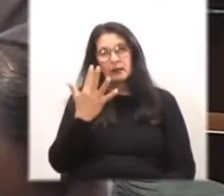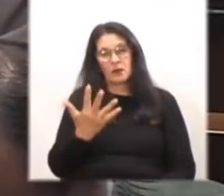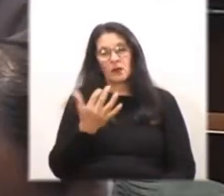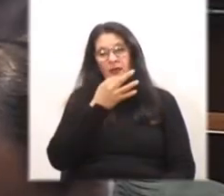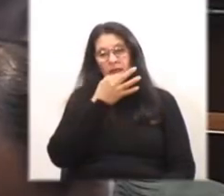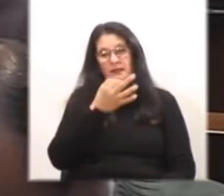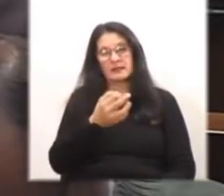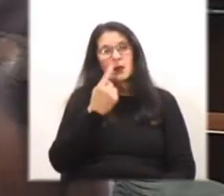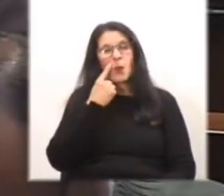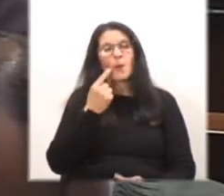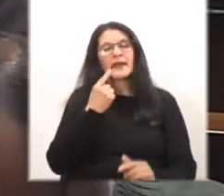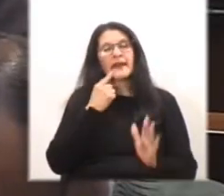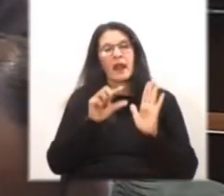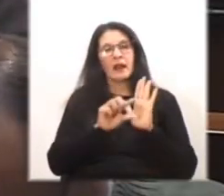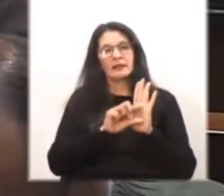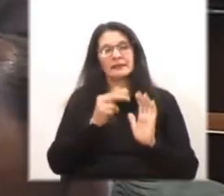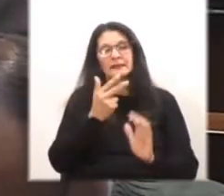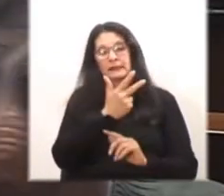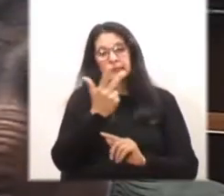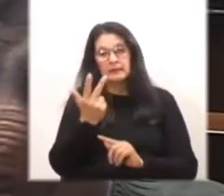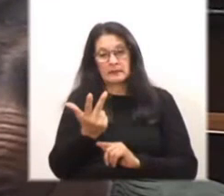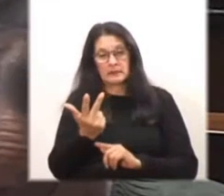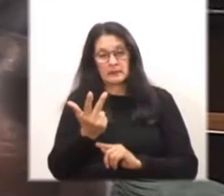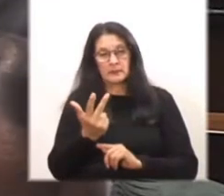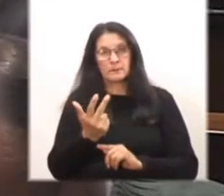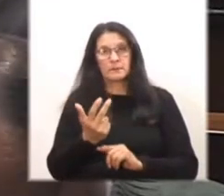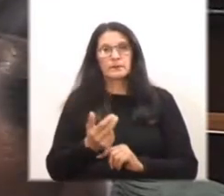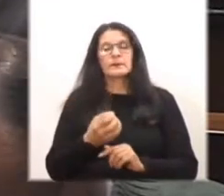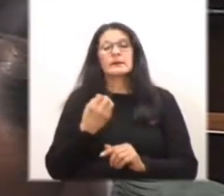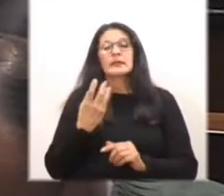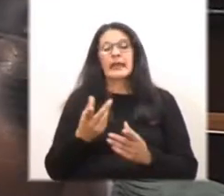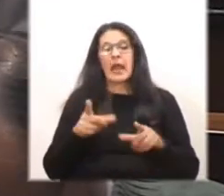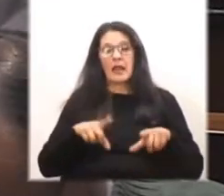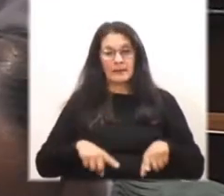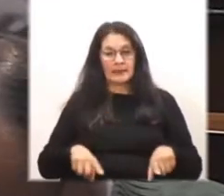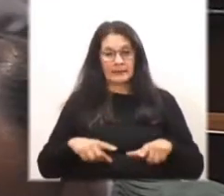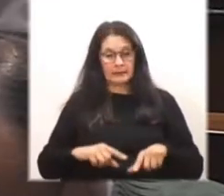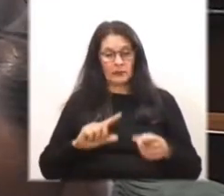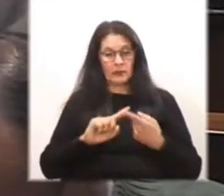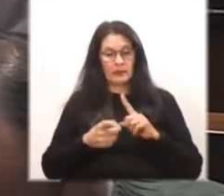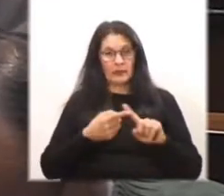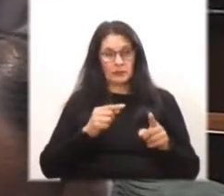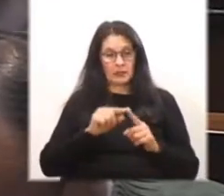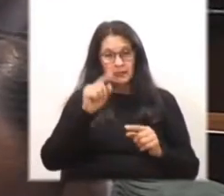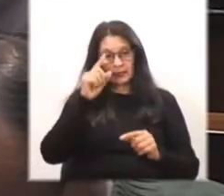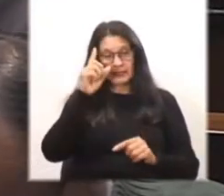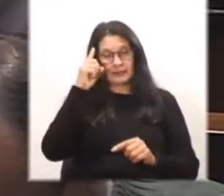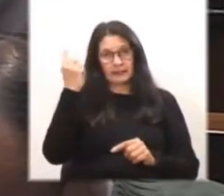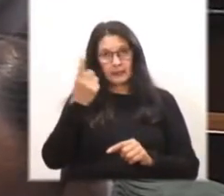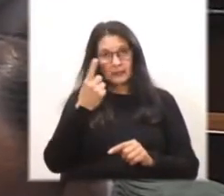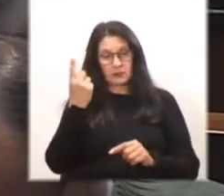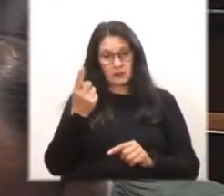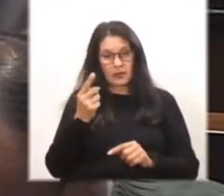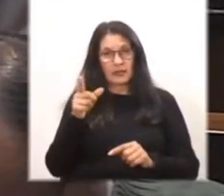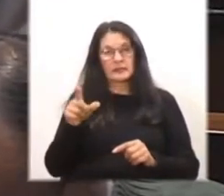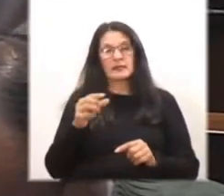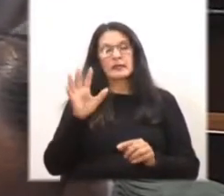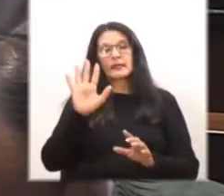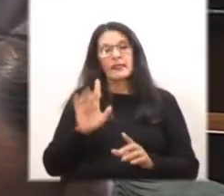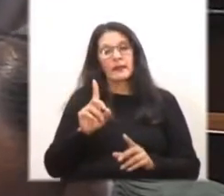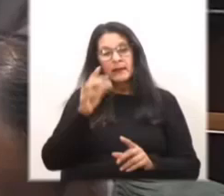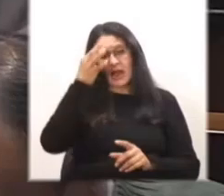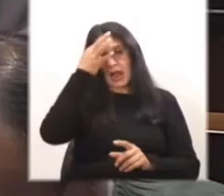numeral tercero, textual, que al Ministerio de Relaciones Exteriores le compete asesorar